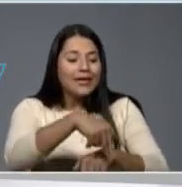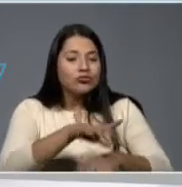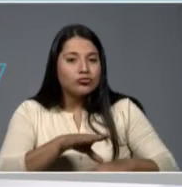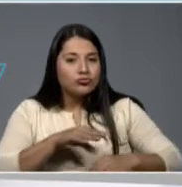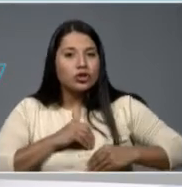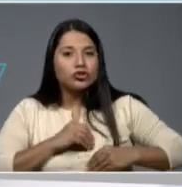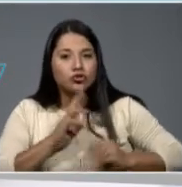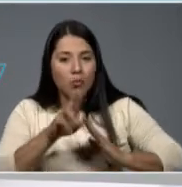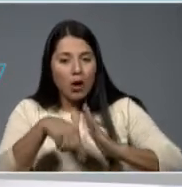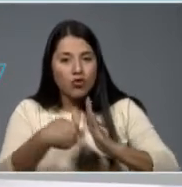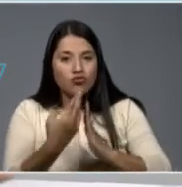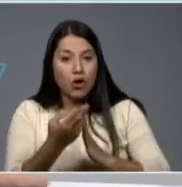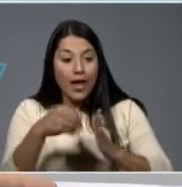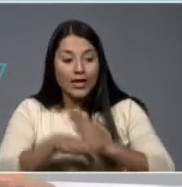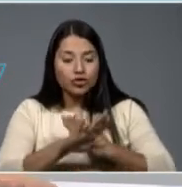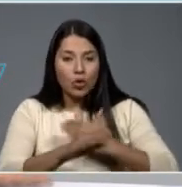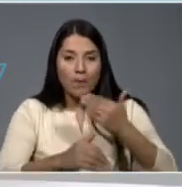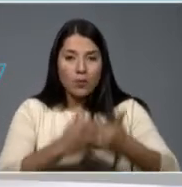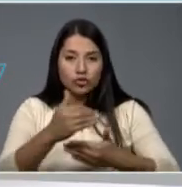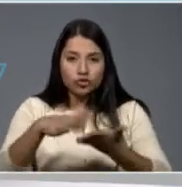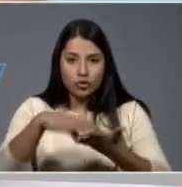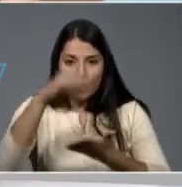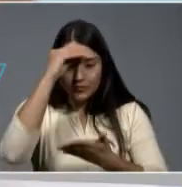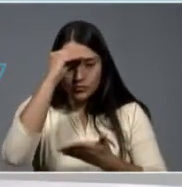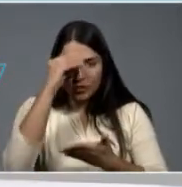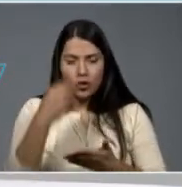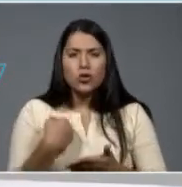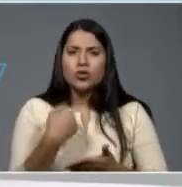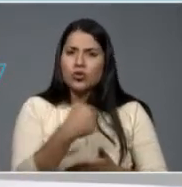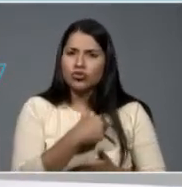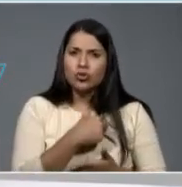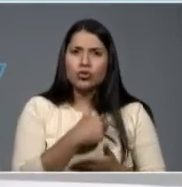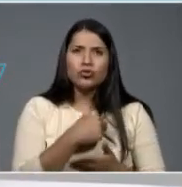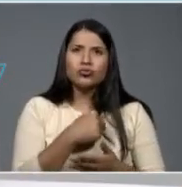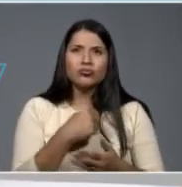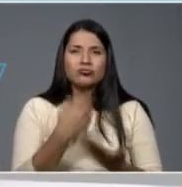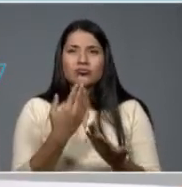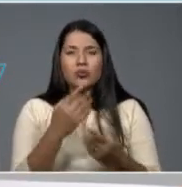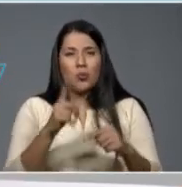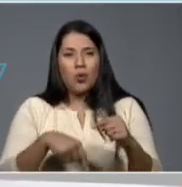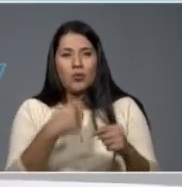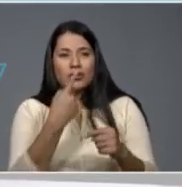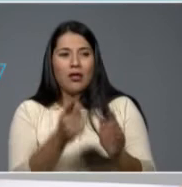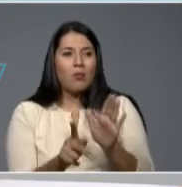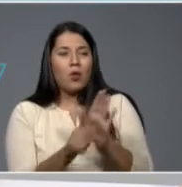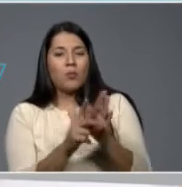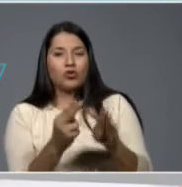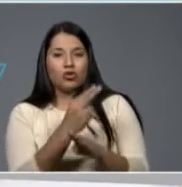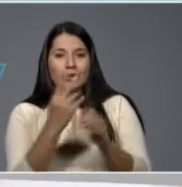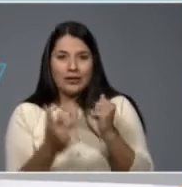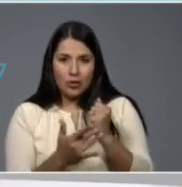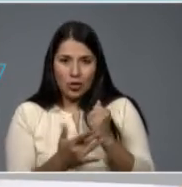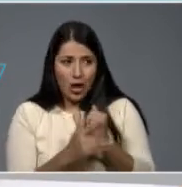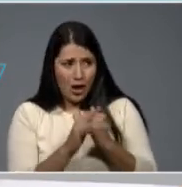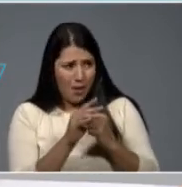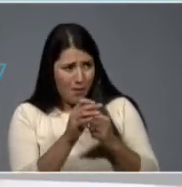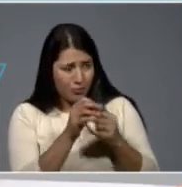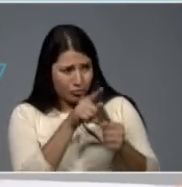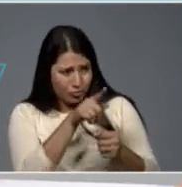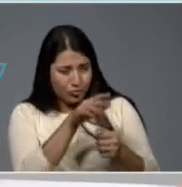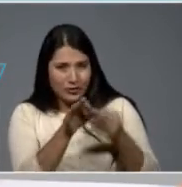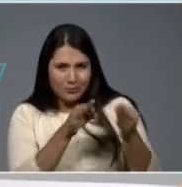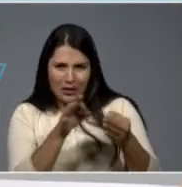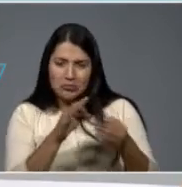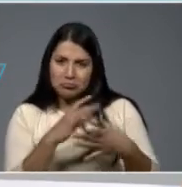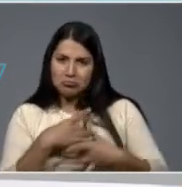obviamente sería una locura decir que no tenemos que aprovechar la tecnología para procesos tan interesantes como el que describes, donde el alumno pasa a ser protagonista,